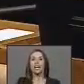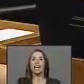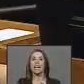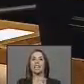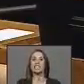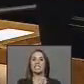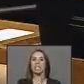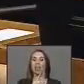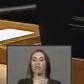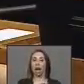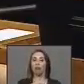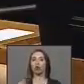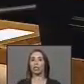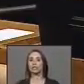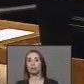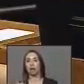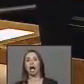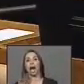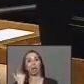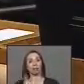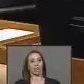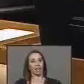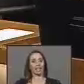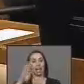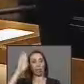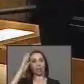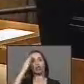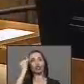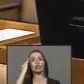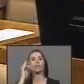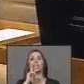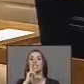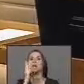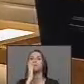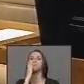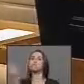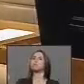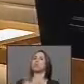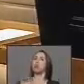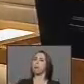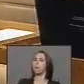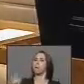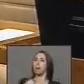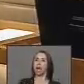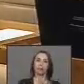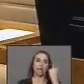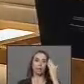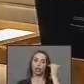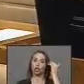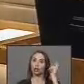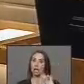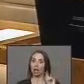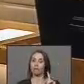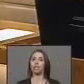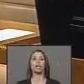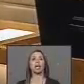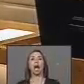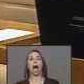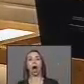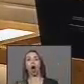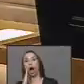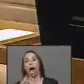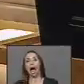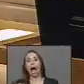aporte reservado, el candidato no sabía quién era su aportante, así es hasta la fecha. En el caso del aporte anónimo,